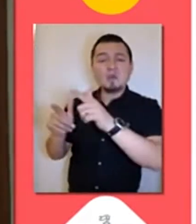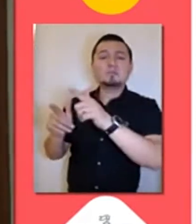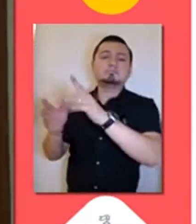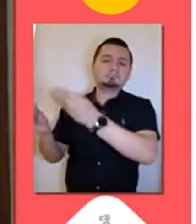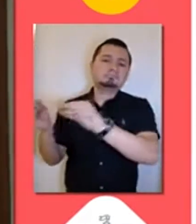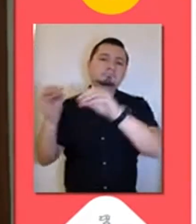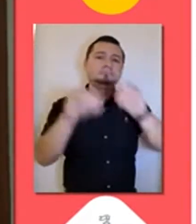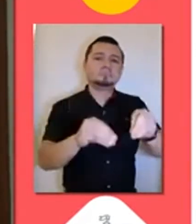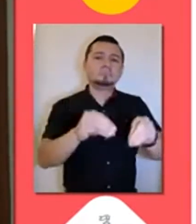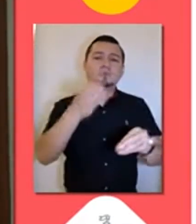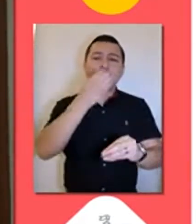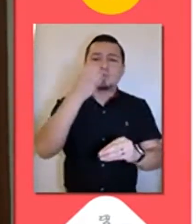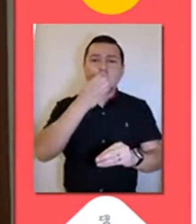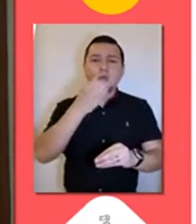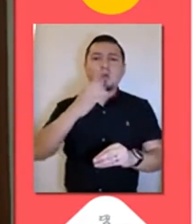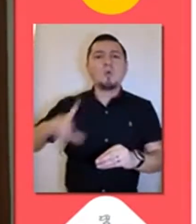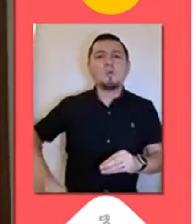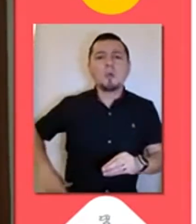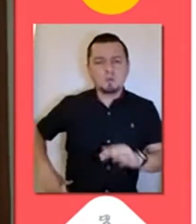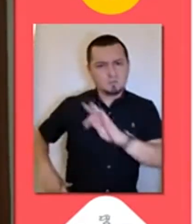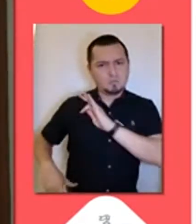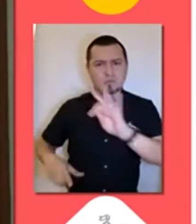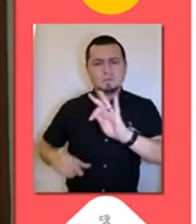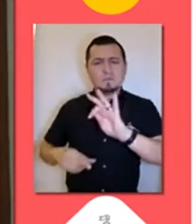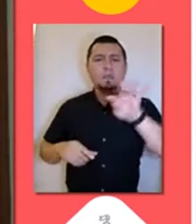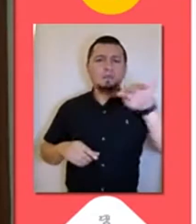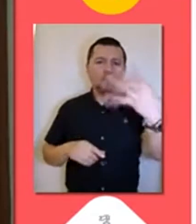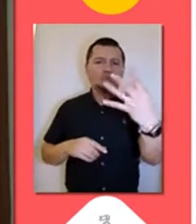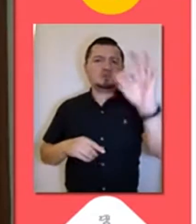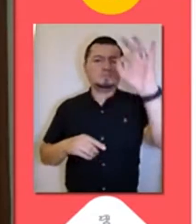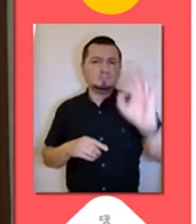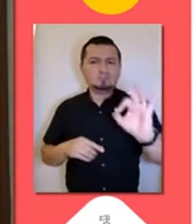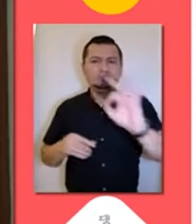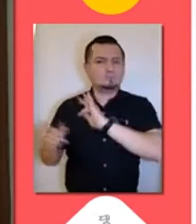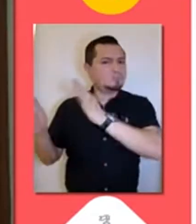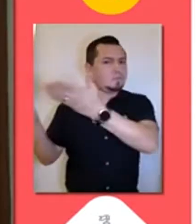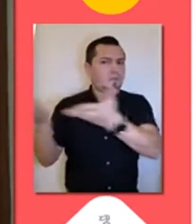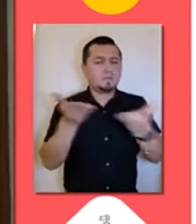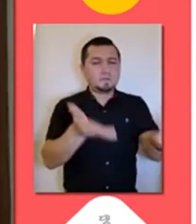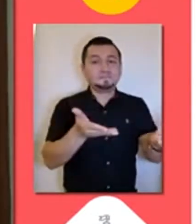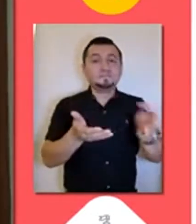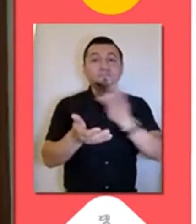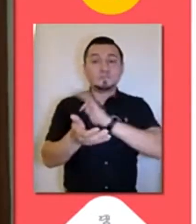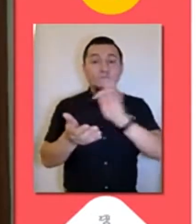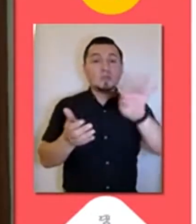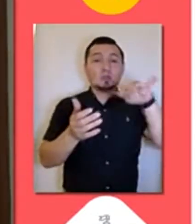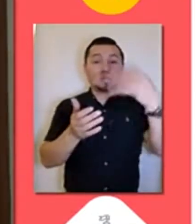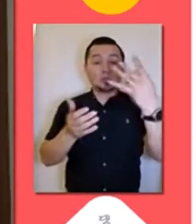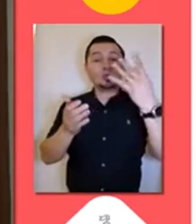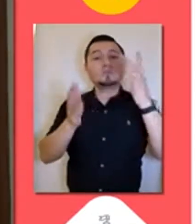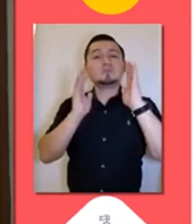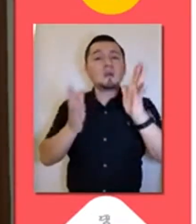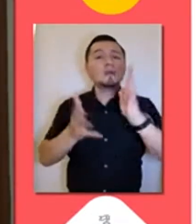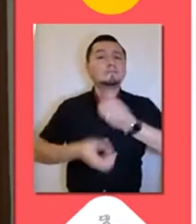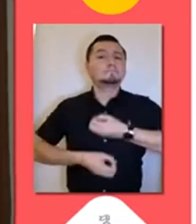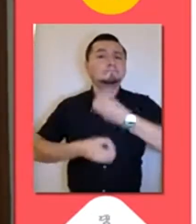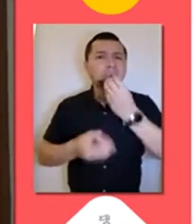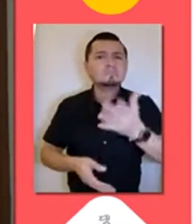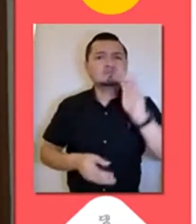en educación básica, en concreto en primaria, es del 14%. De ese 14% han manifestado